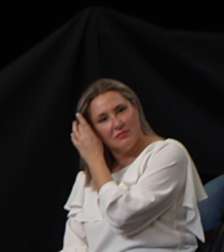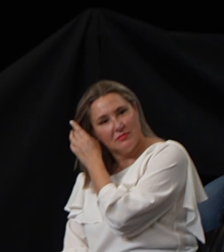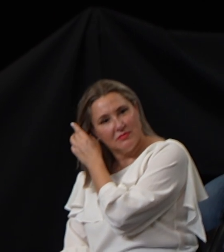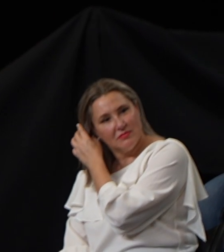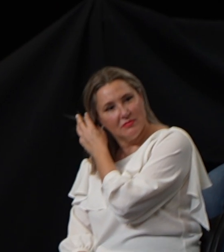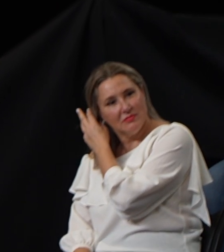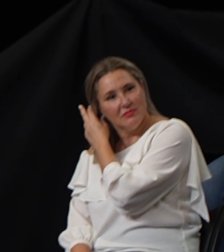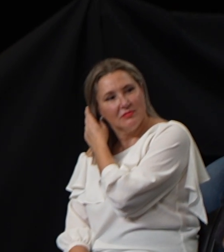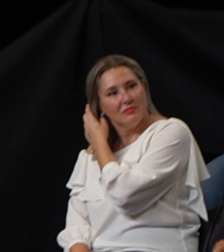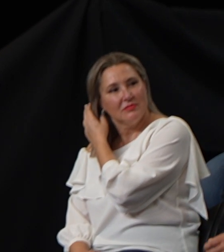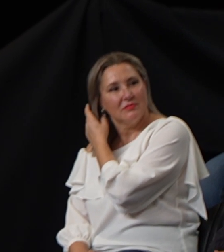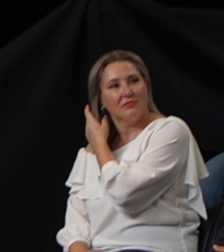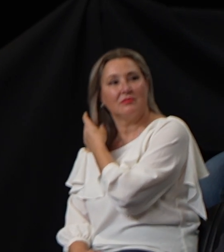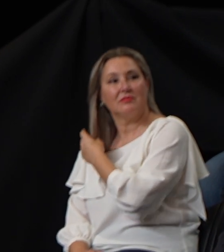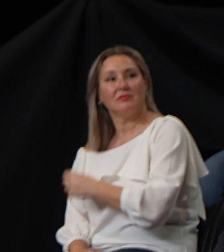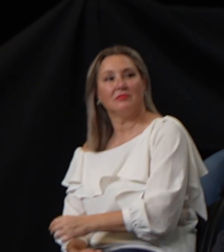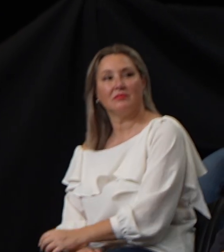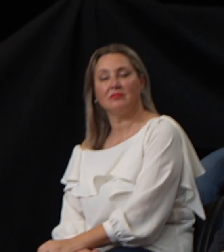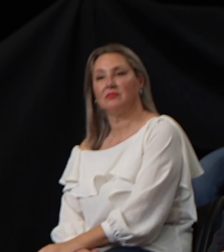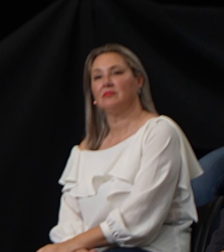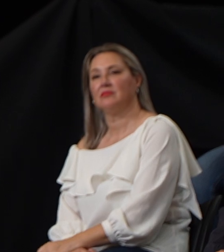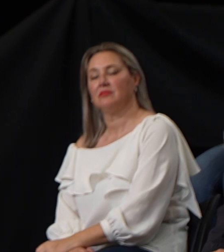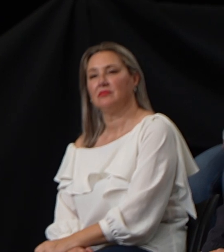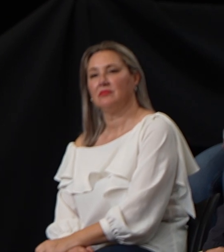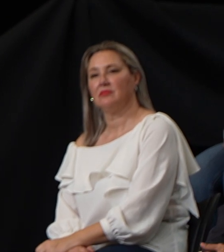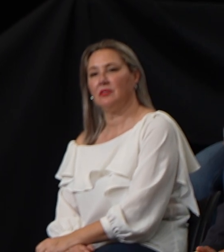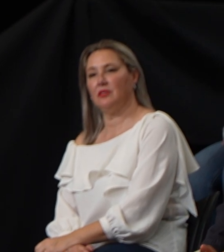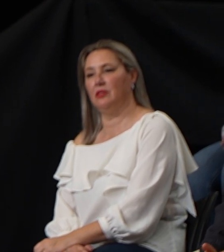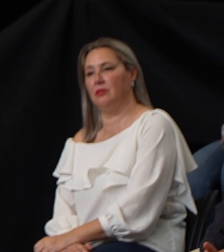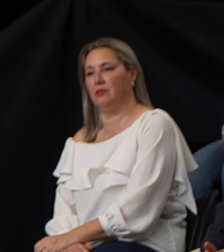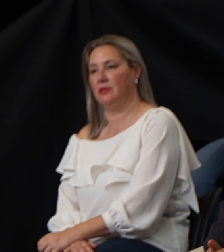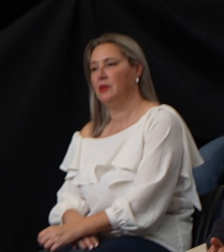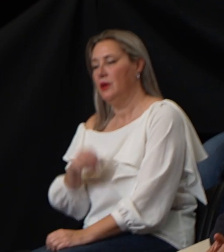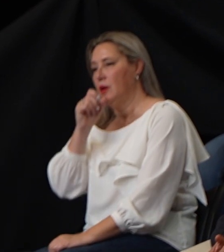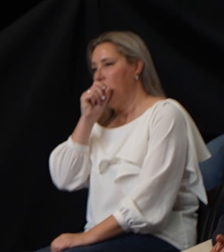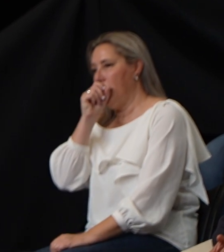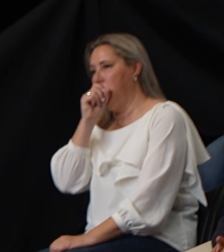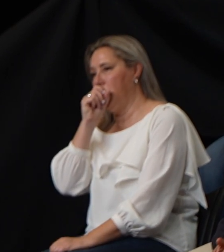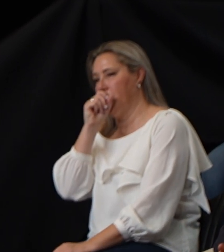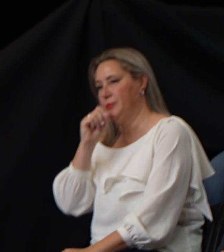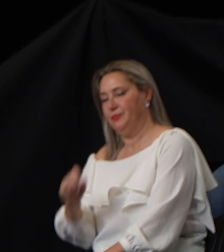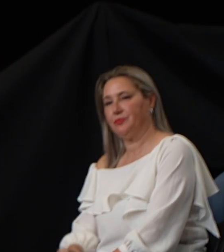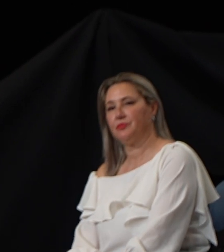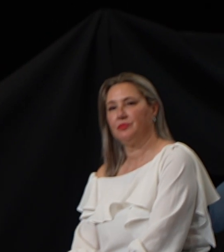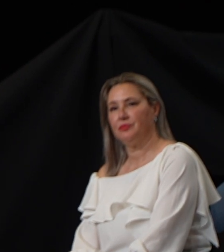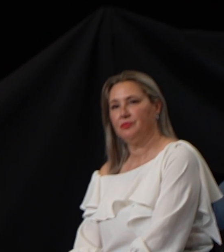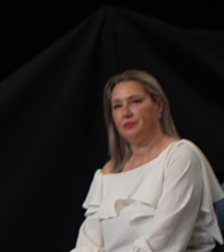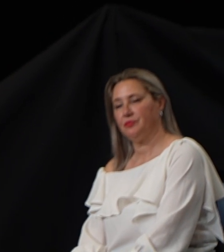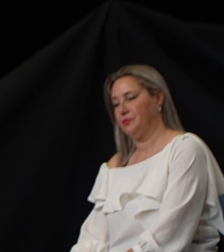Y yo llegué a la política hace ya unos cuantos años de la mano de una